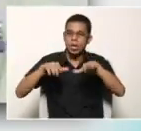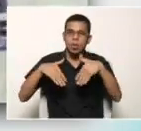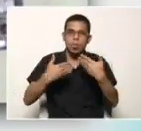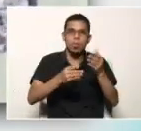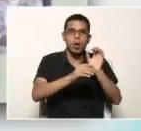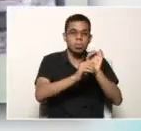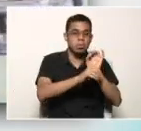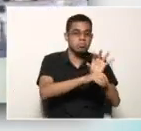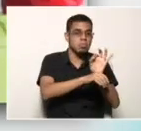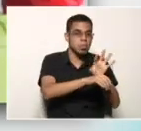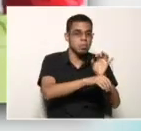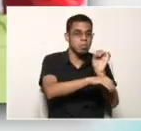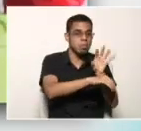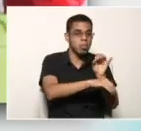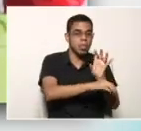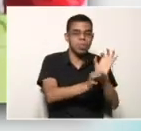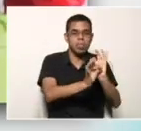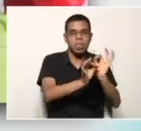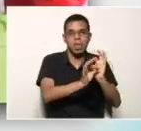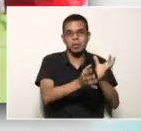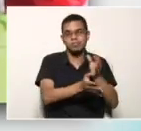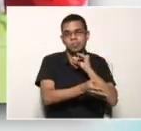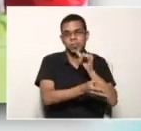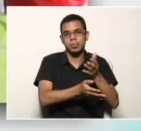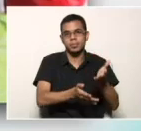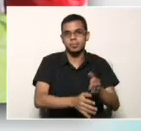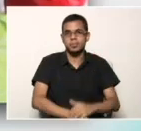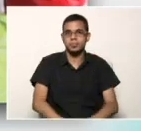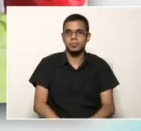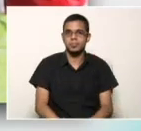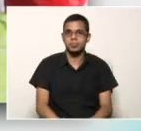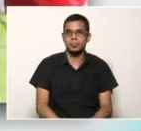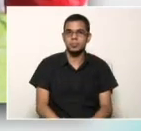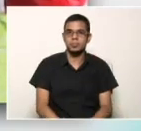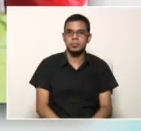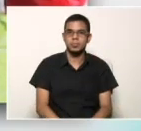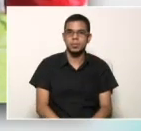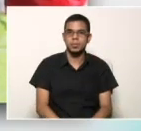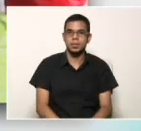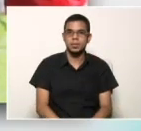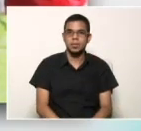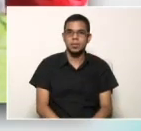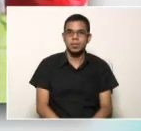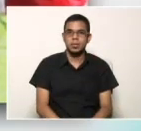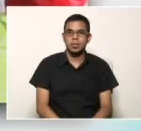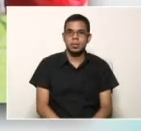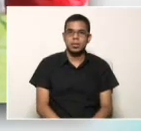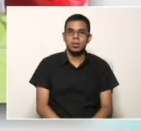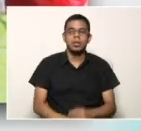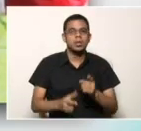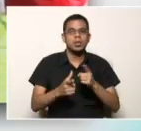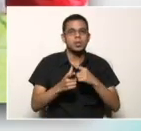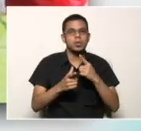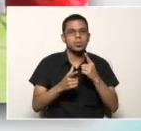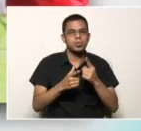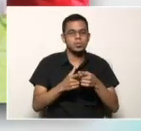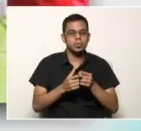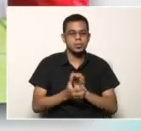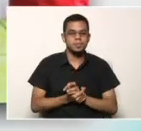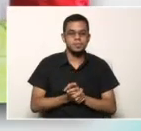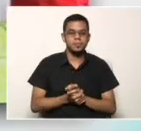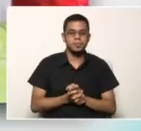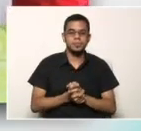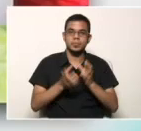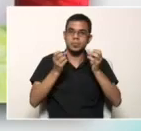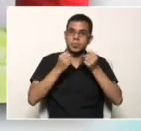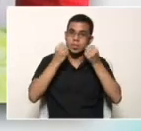video. Bueno, por eso es que es importante, entonces, para la última falla es cambiar o sustituir el